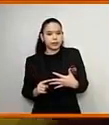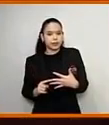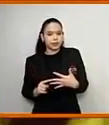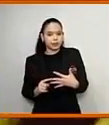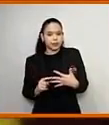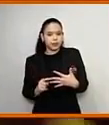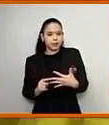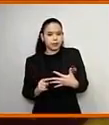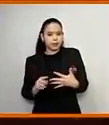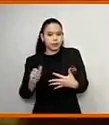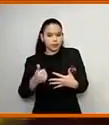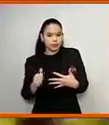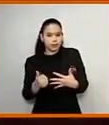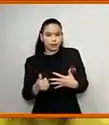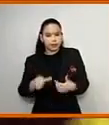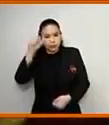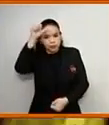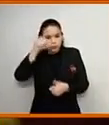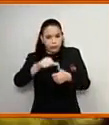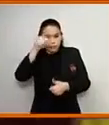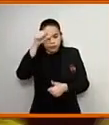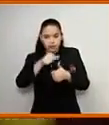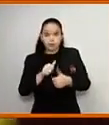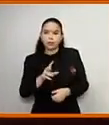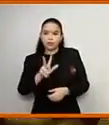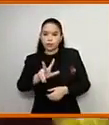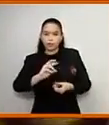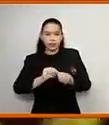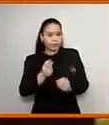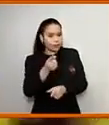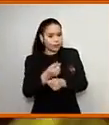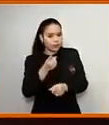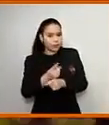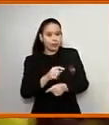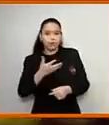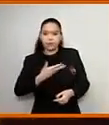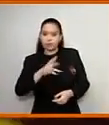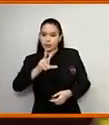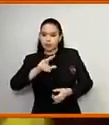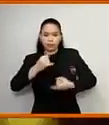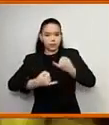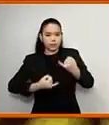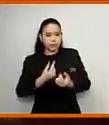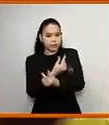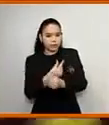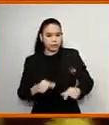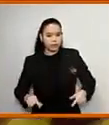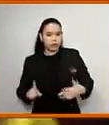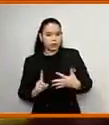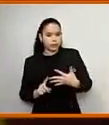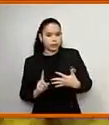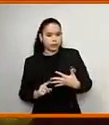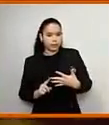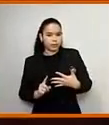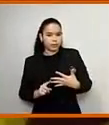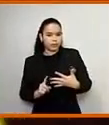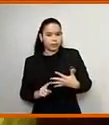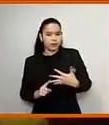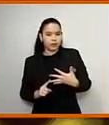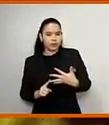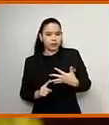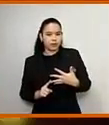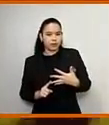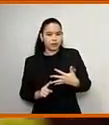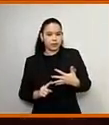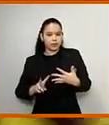Y este es el 10. Recuerda que si aciertas a 3 números tienes 3 jugadas gratis. Cuarto número. Y este es